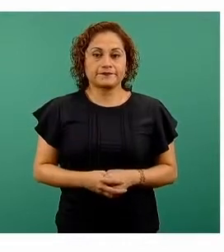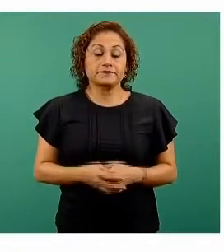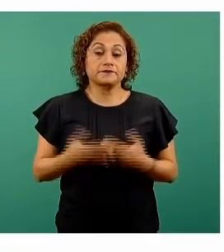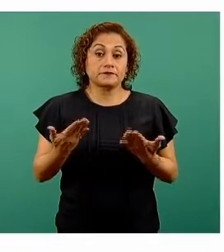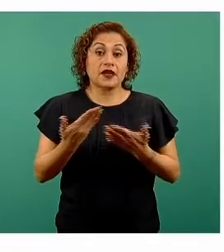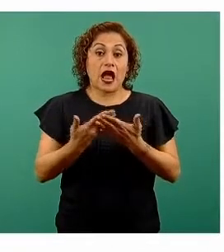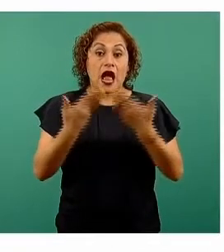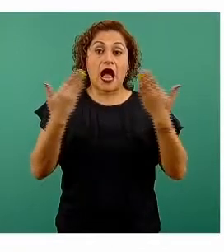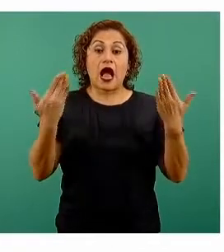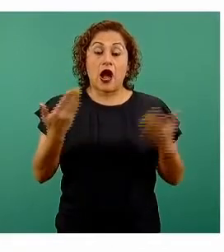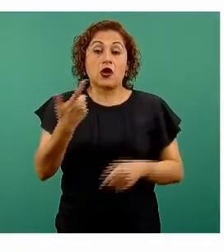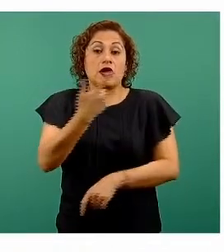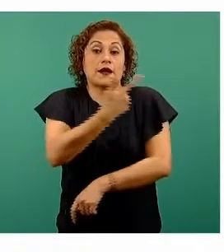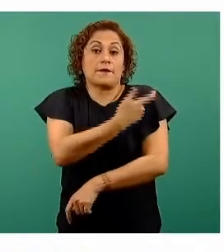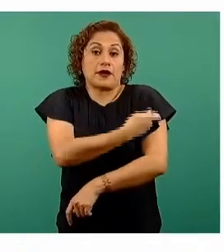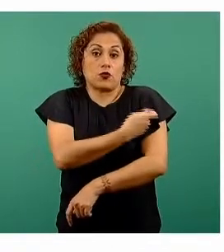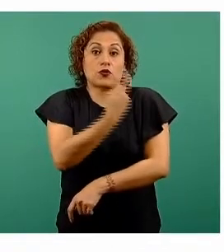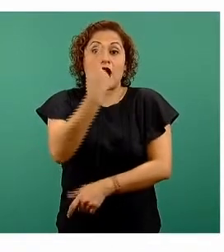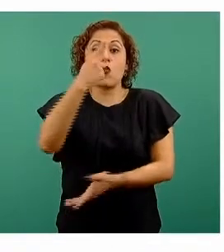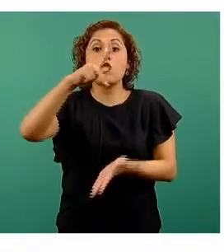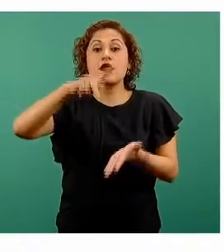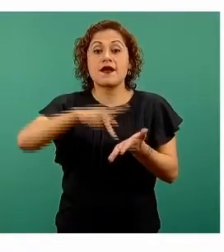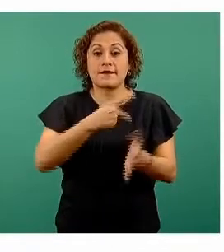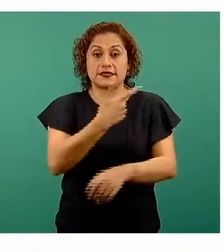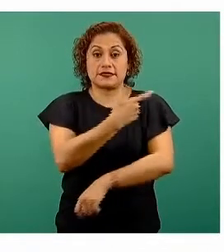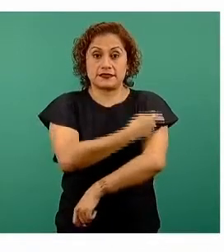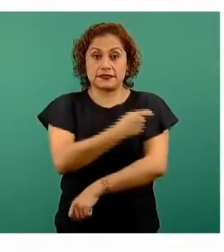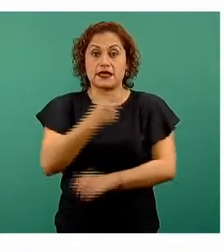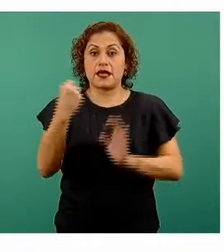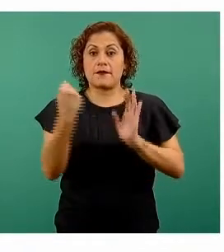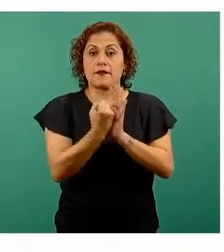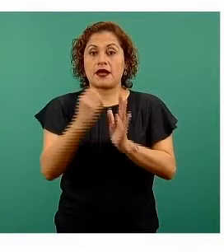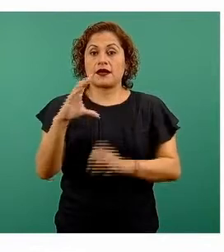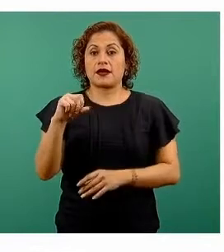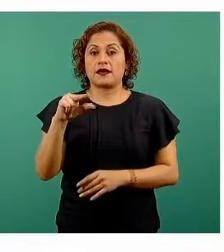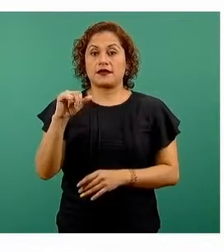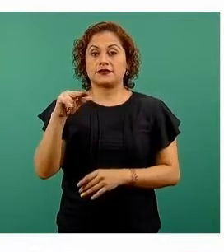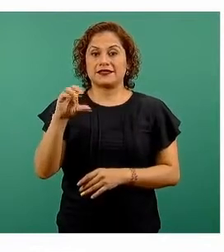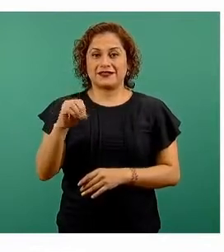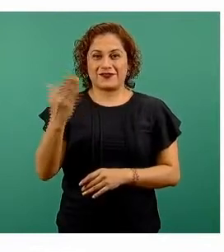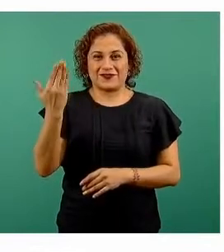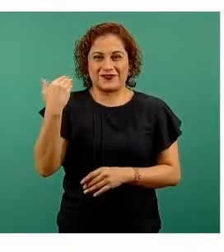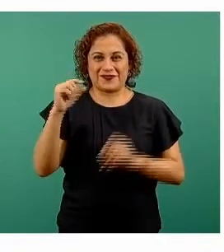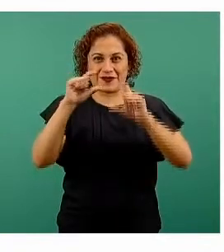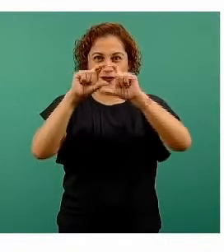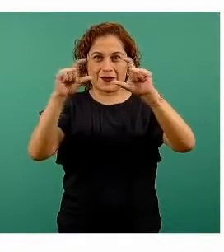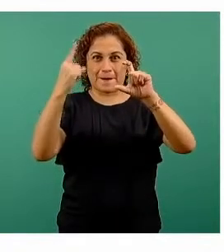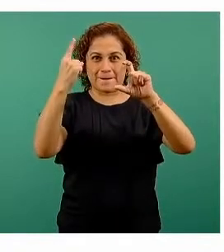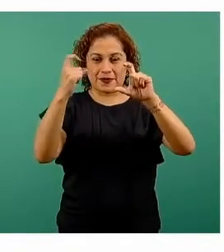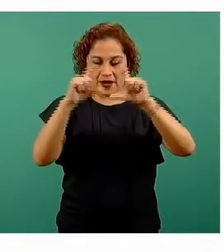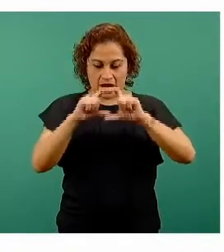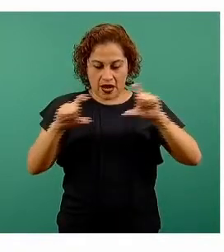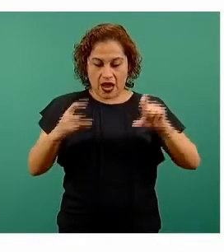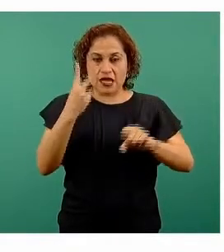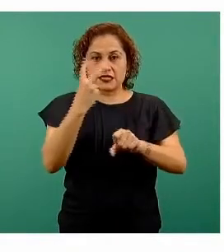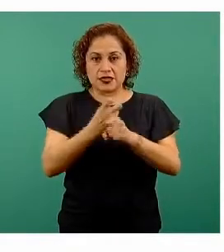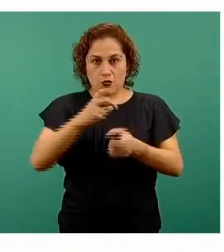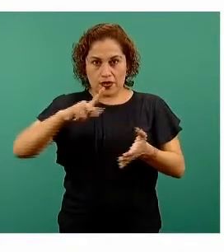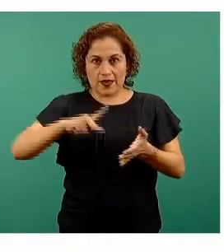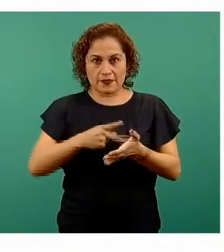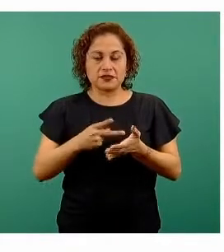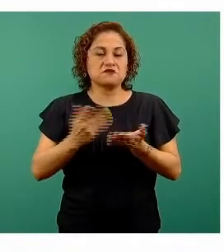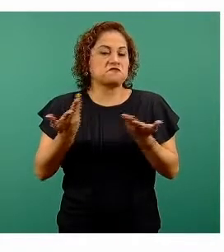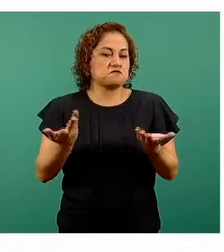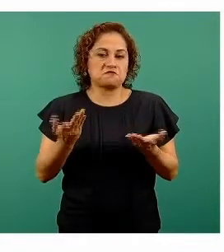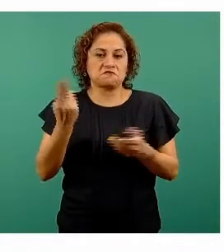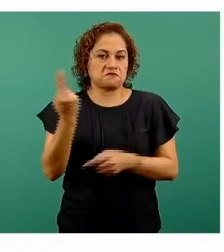una dosis, entonces ya no aplica 1 a 1 este esquema de primera dosis, segunda dosis. Si siguiéramos con